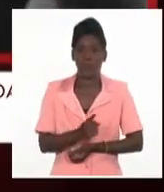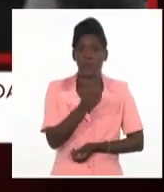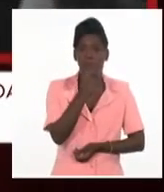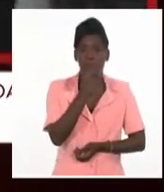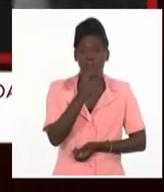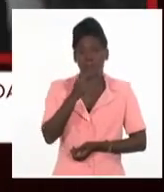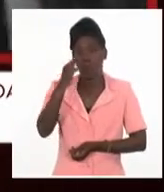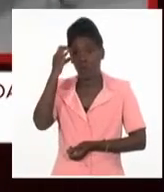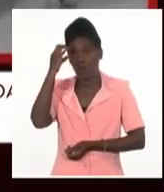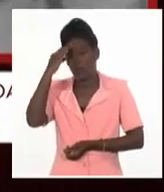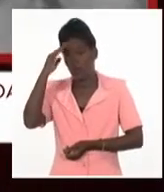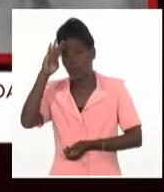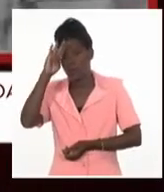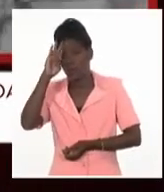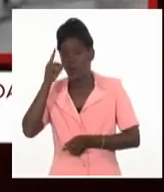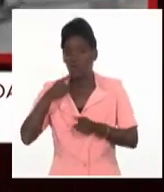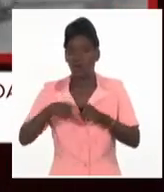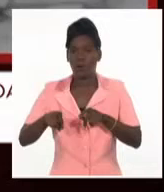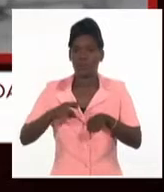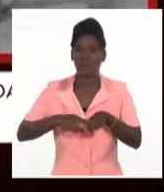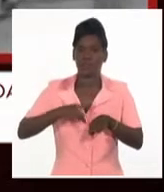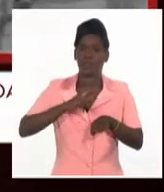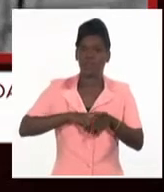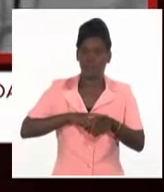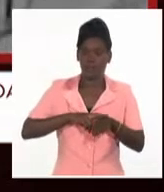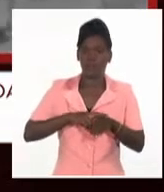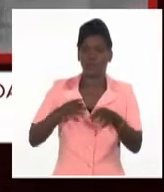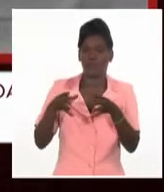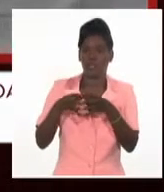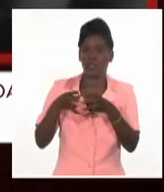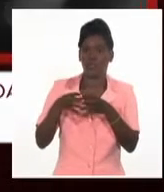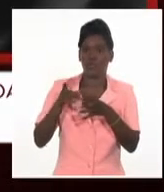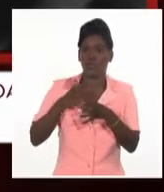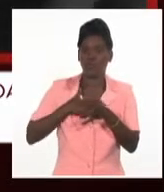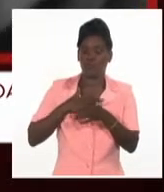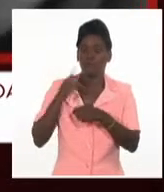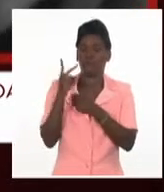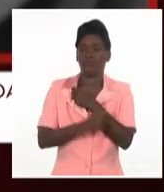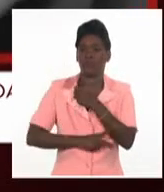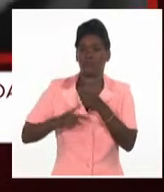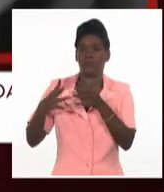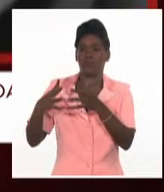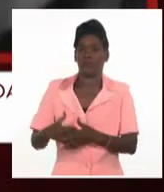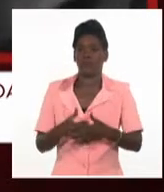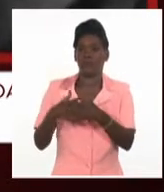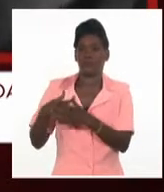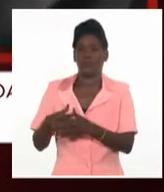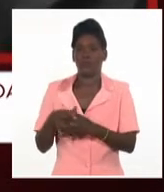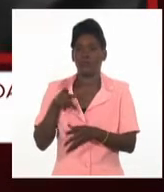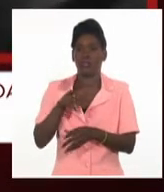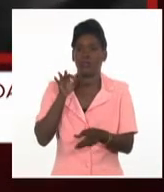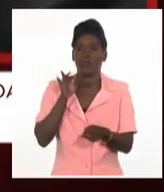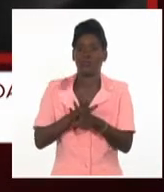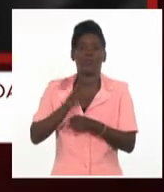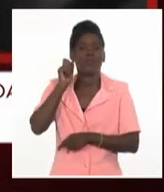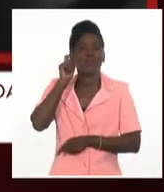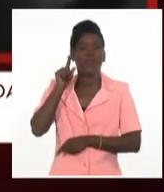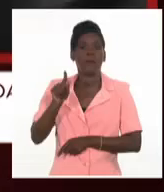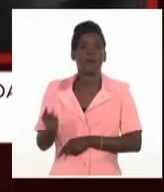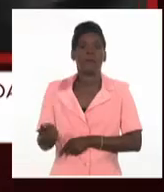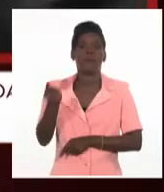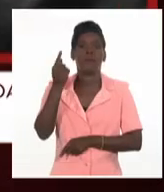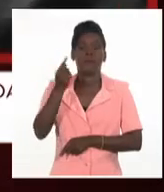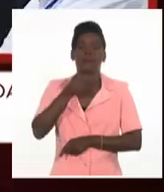cubano y representantes de lo que se llamó la comunidad cubana en los Estados Unidos, idea que generó el comandante